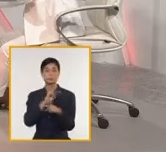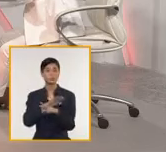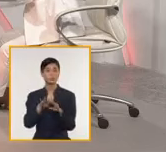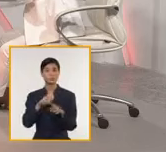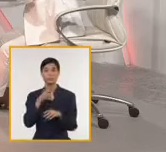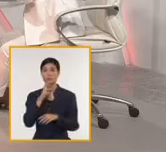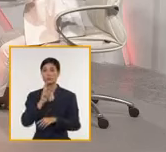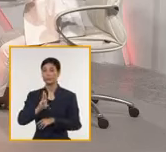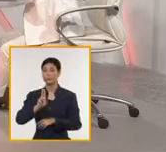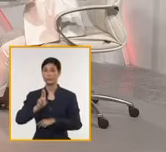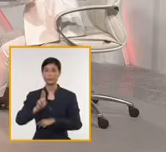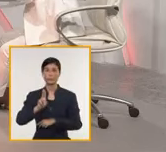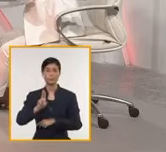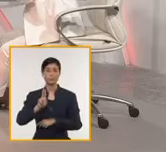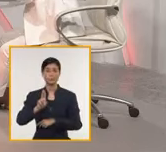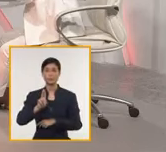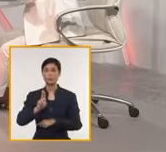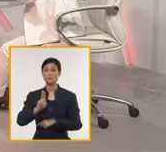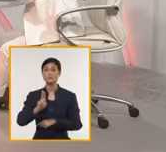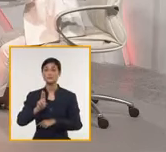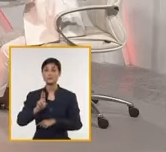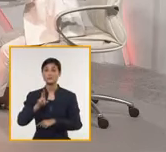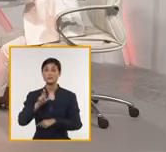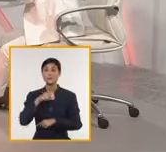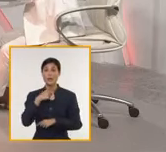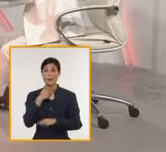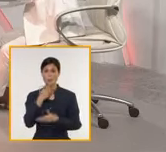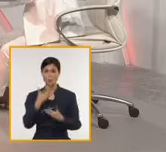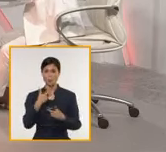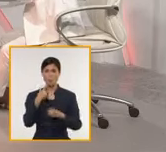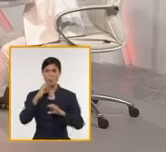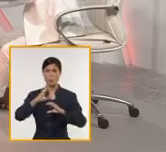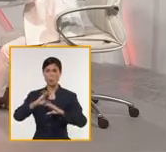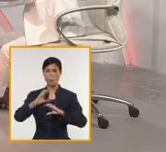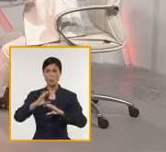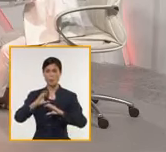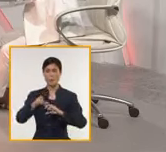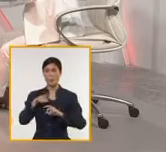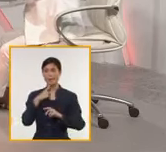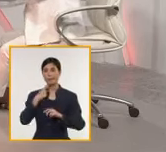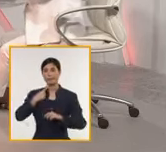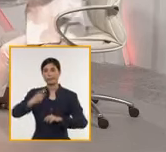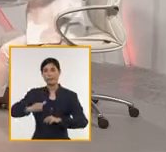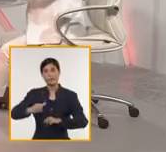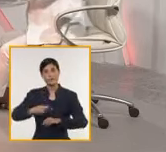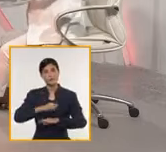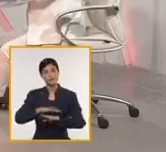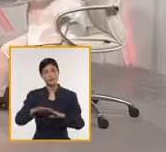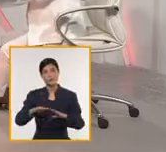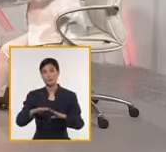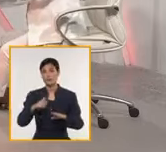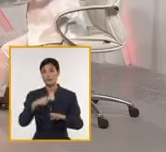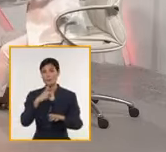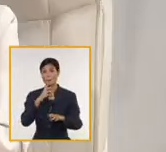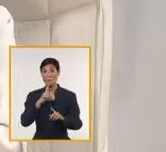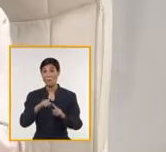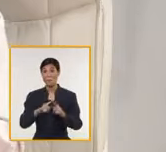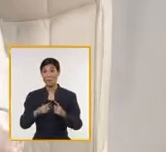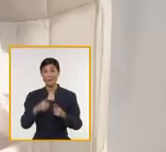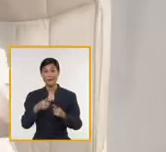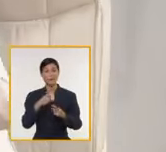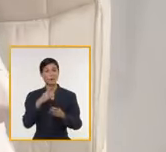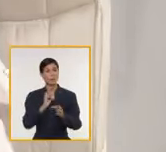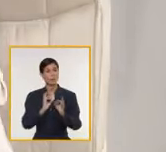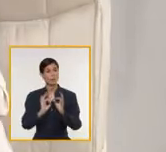llamaron en la cumbre precisamente a evitar una intervención militar, a